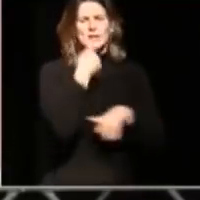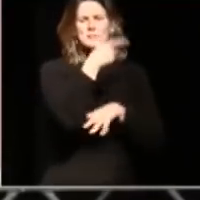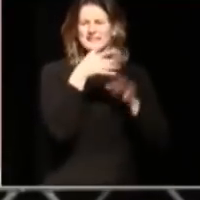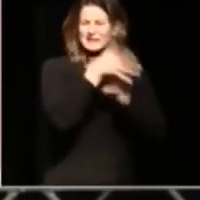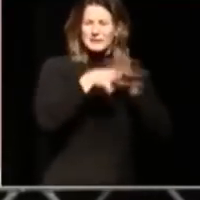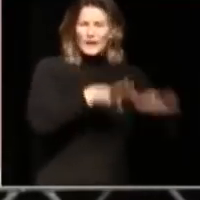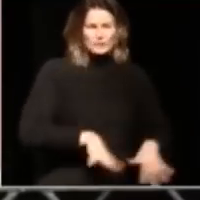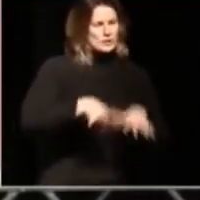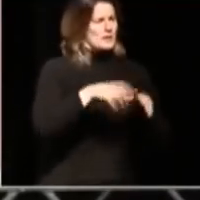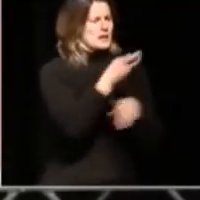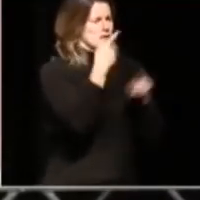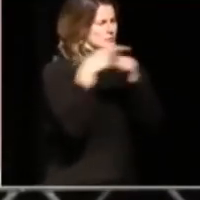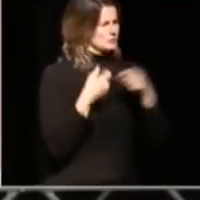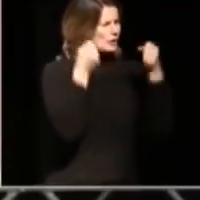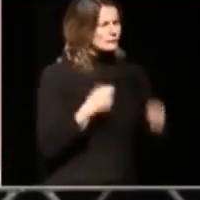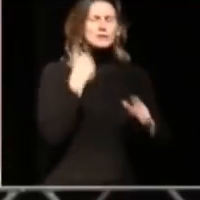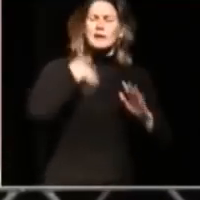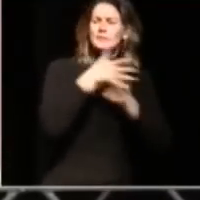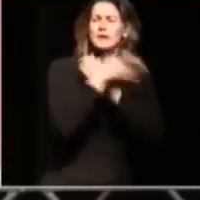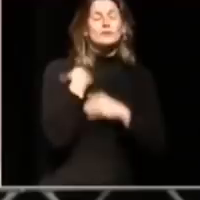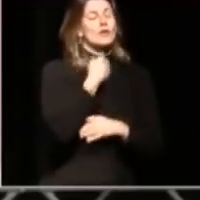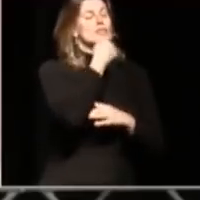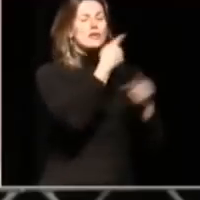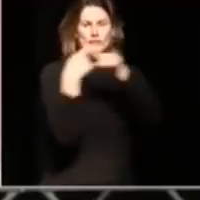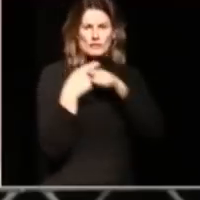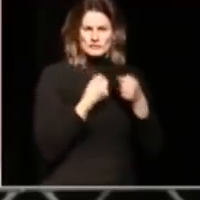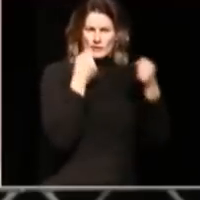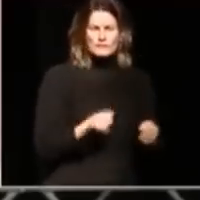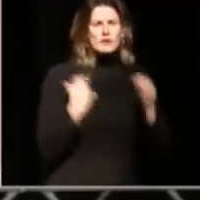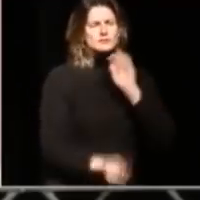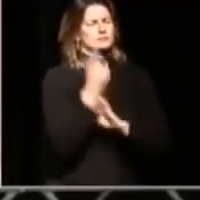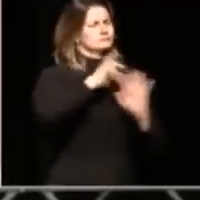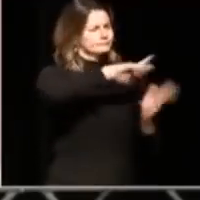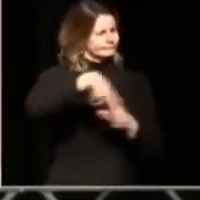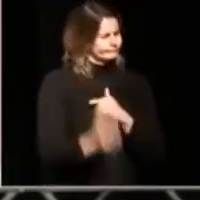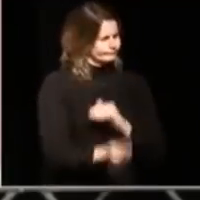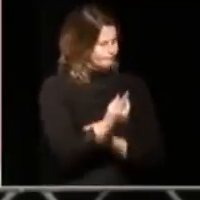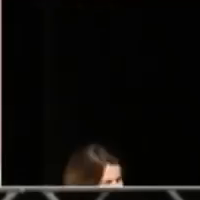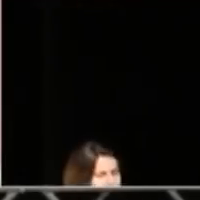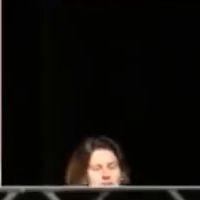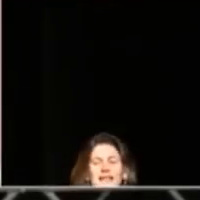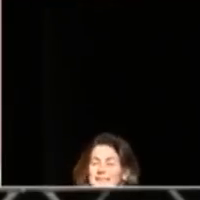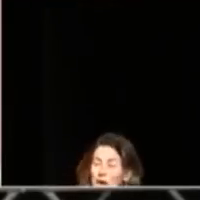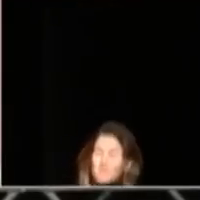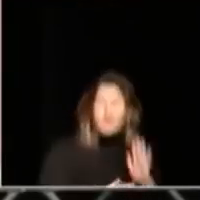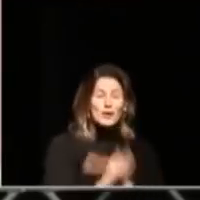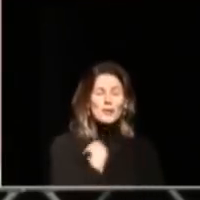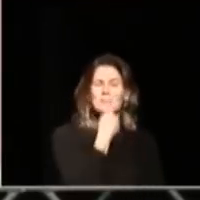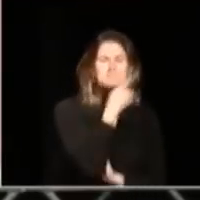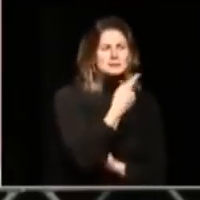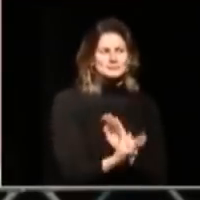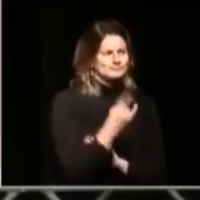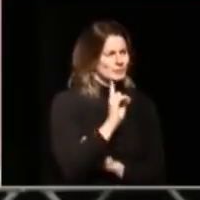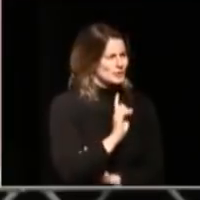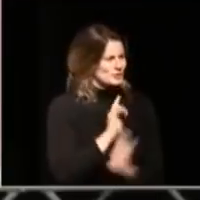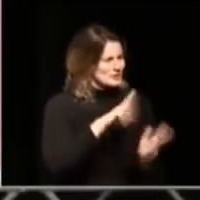Nou Barris y dije unas cuantas cosas fuertes. Normalmente cuando yo digo cosas fuertes, aparecen. Y sin embargo, esto que dije no apareció. ¿Y